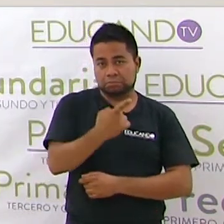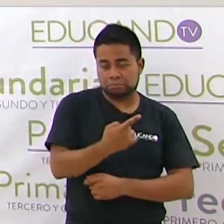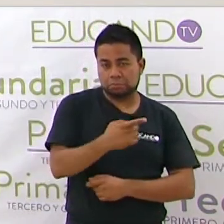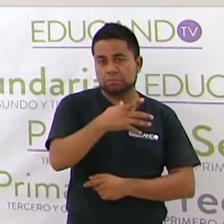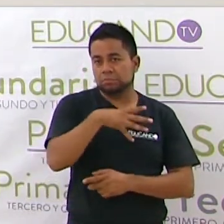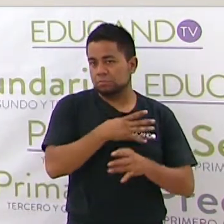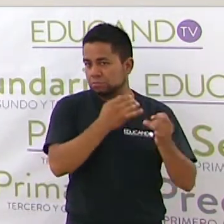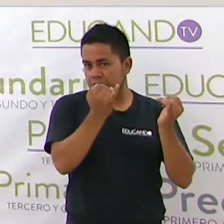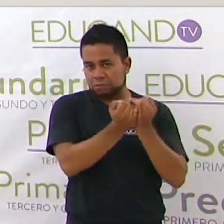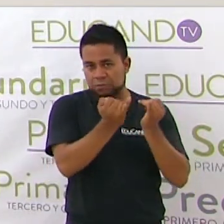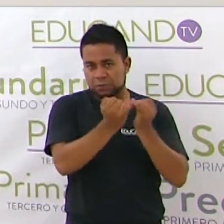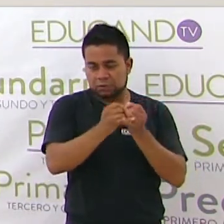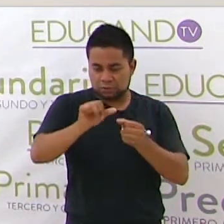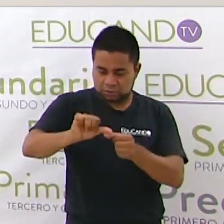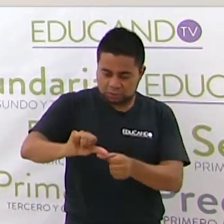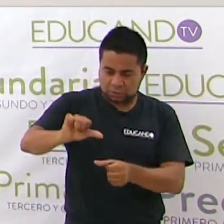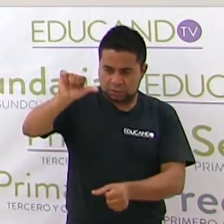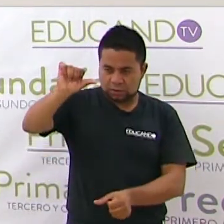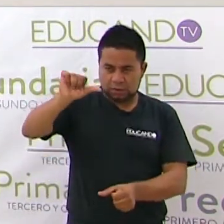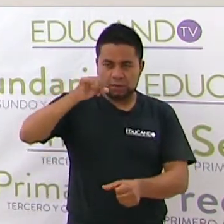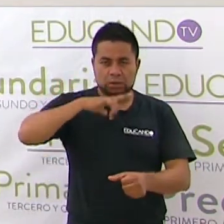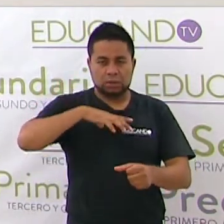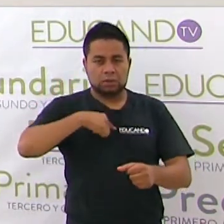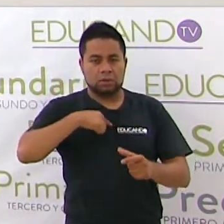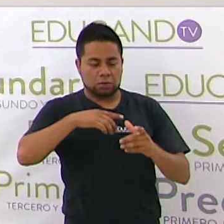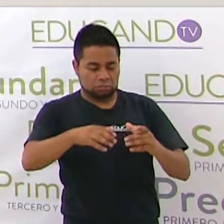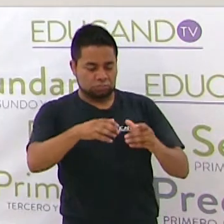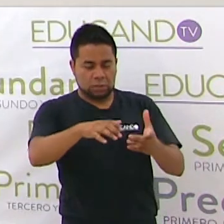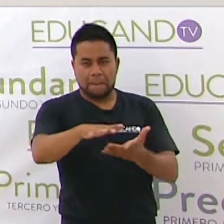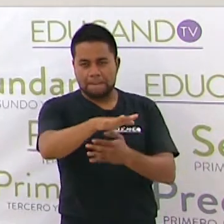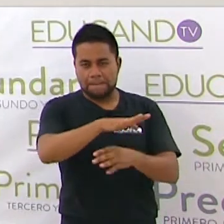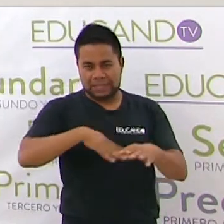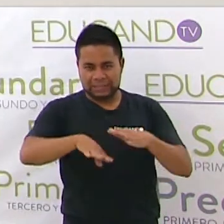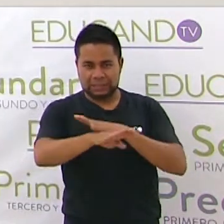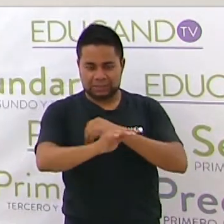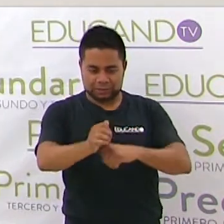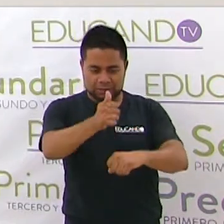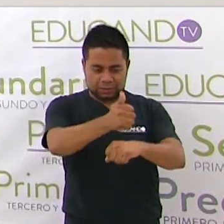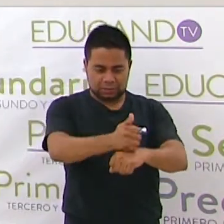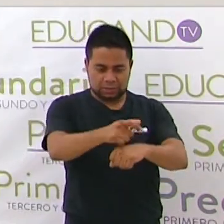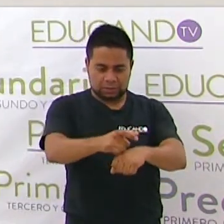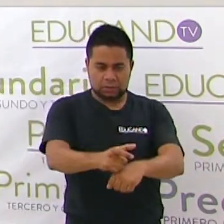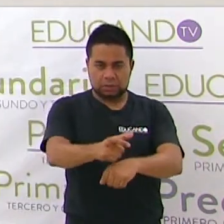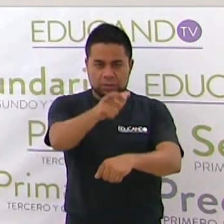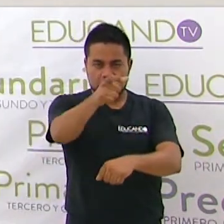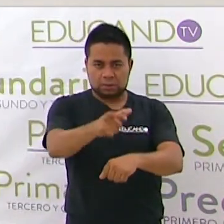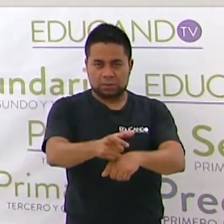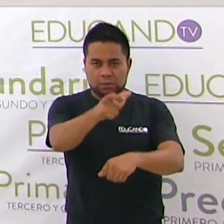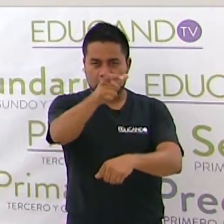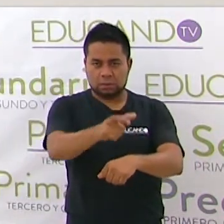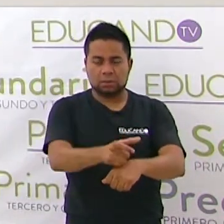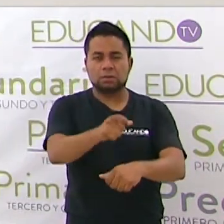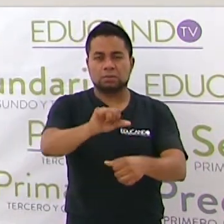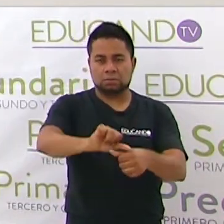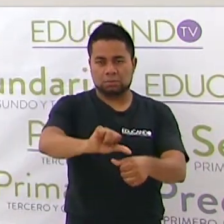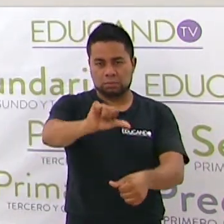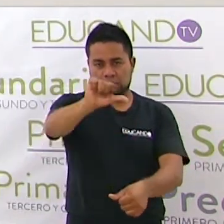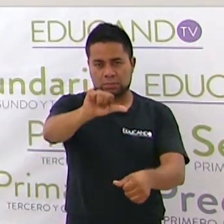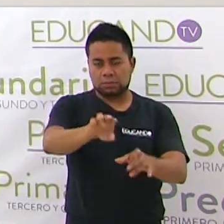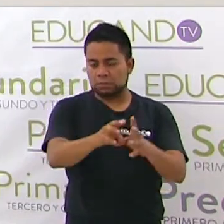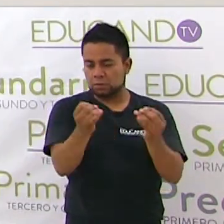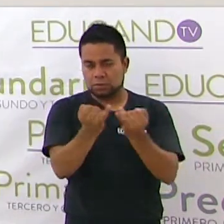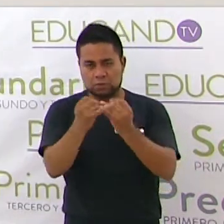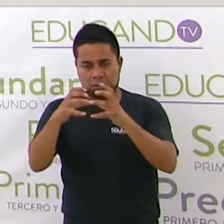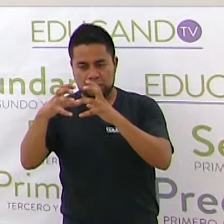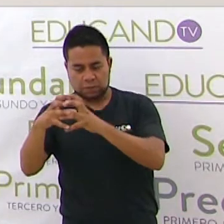exactamente la misma altura. Lo voy a poner aquí en una base. Tiene la misma altura que que la esfera,